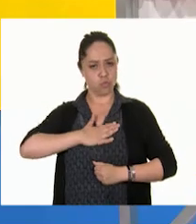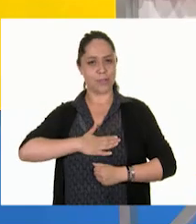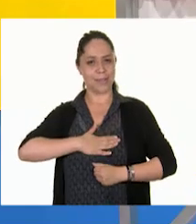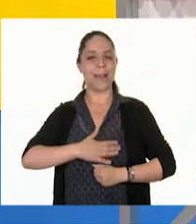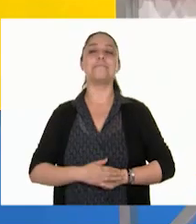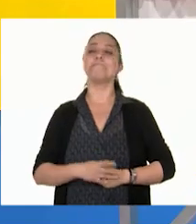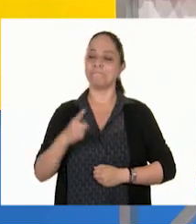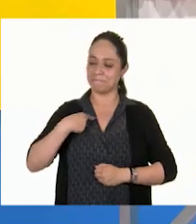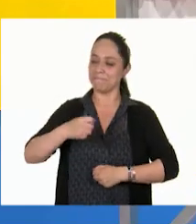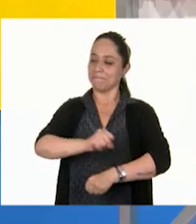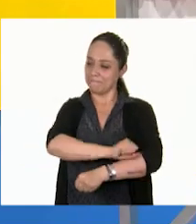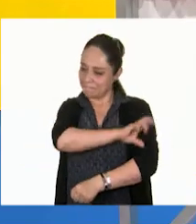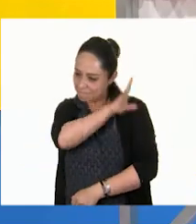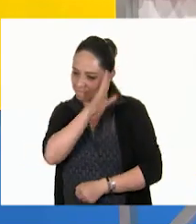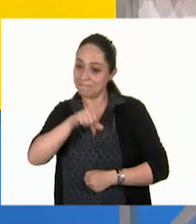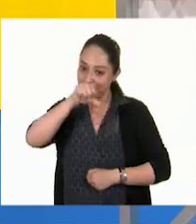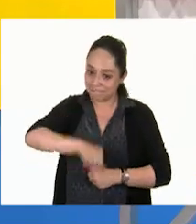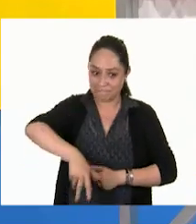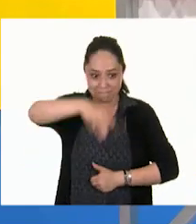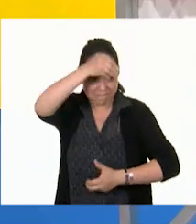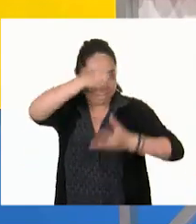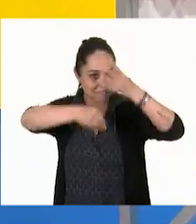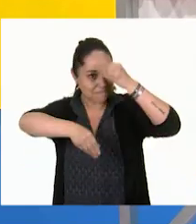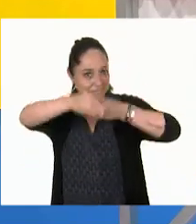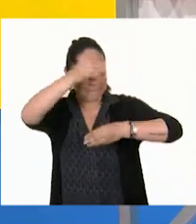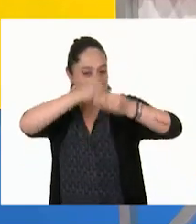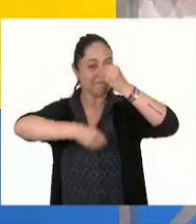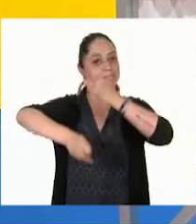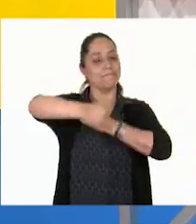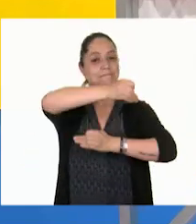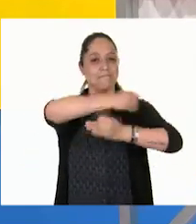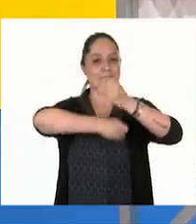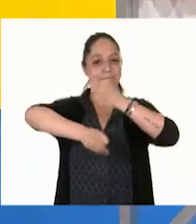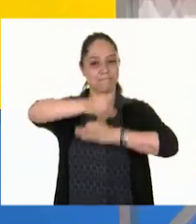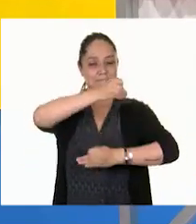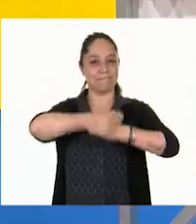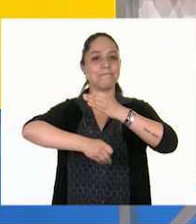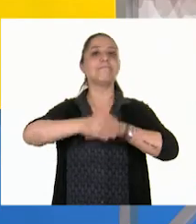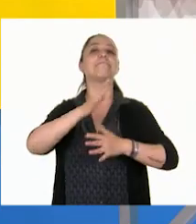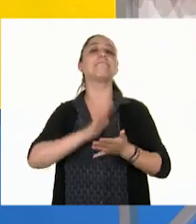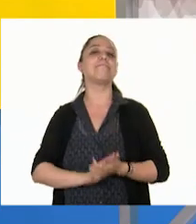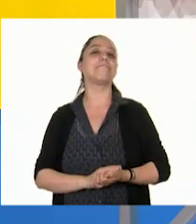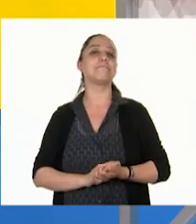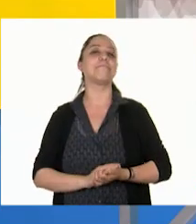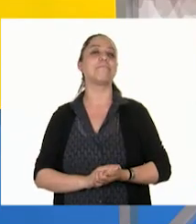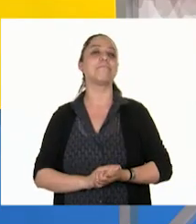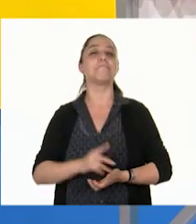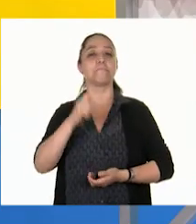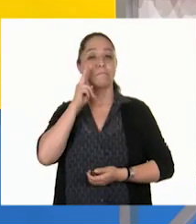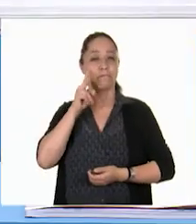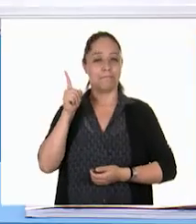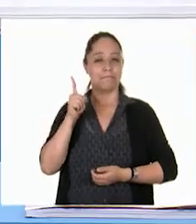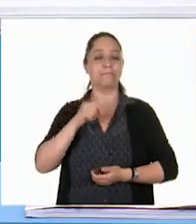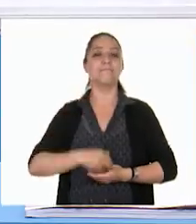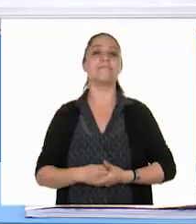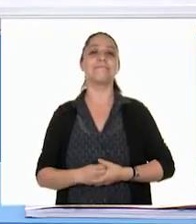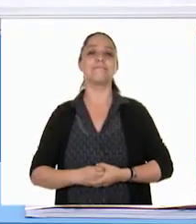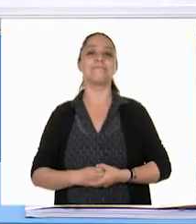Estoy muy entusiasmada por los aprendizajes que logramos construir. Hagamos un breve y justiciero resumen. Muy